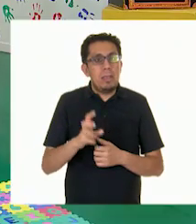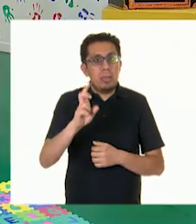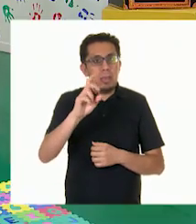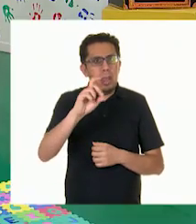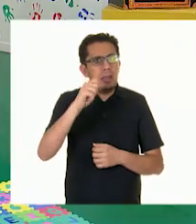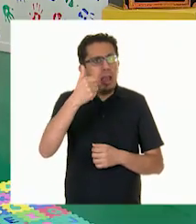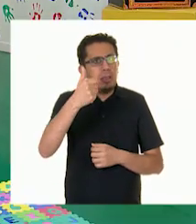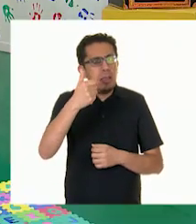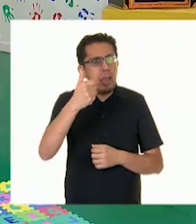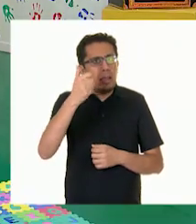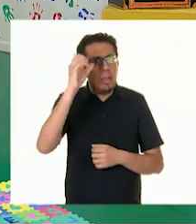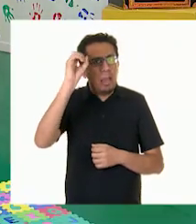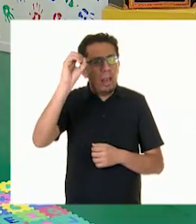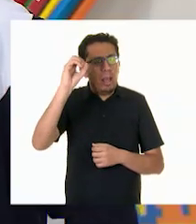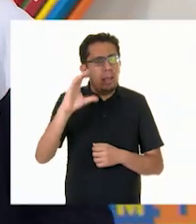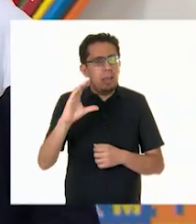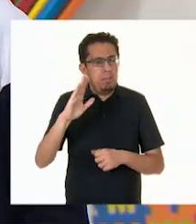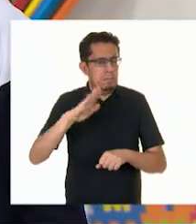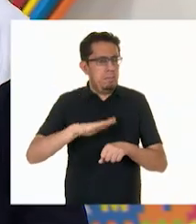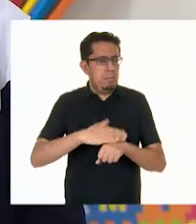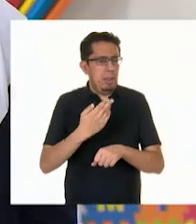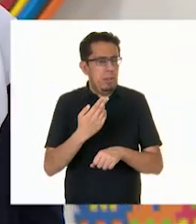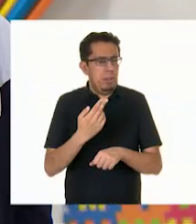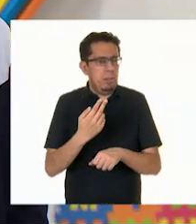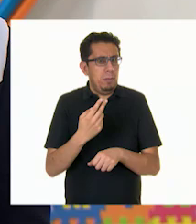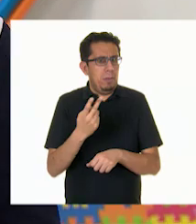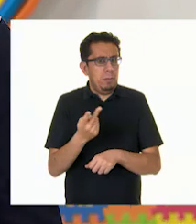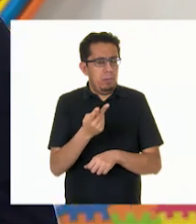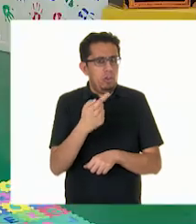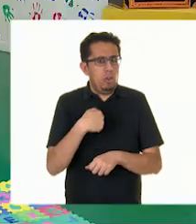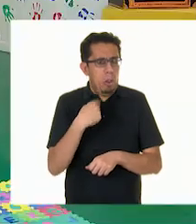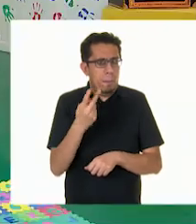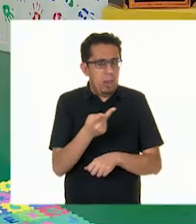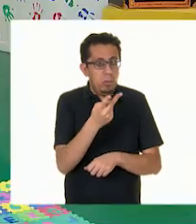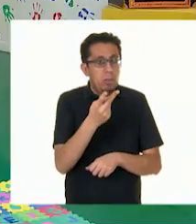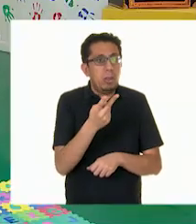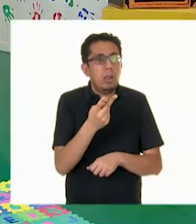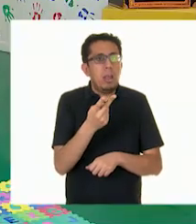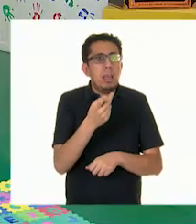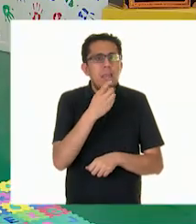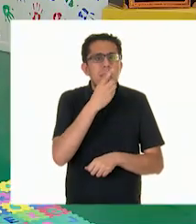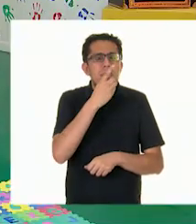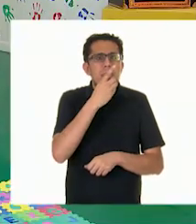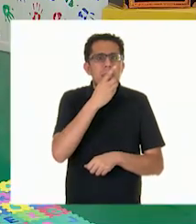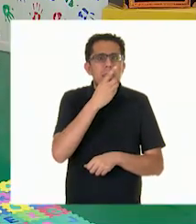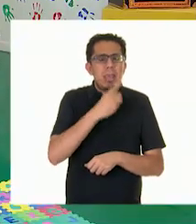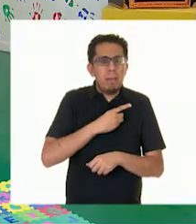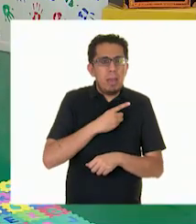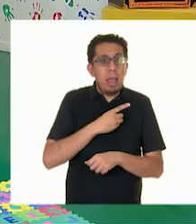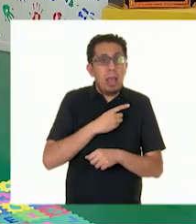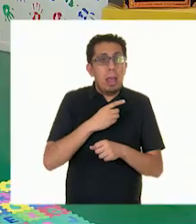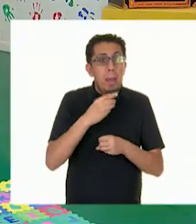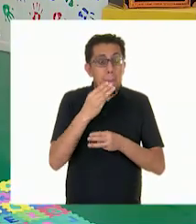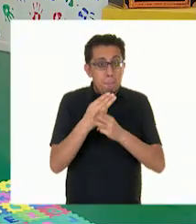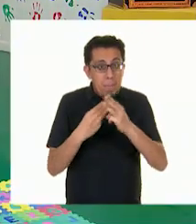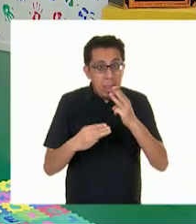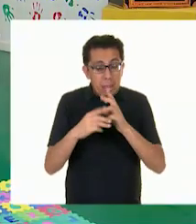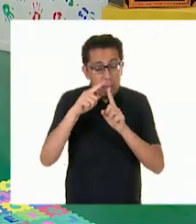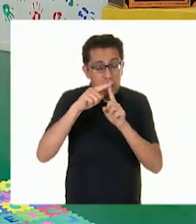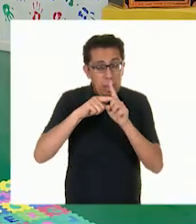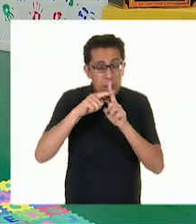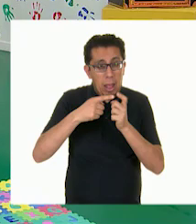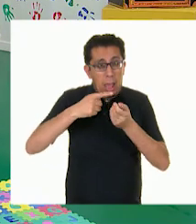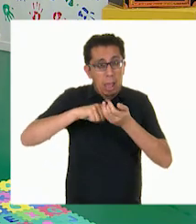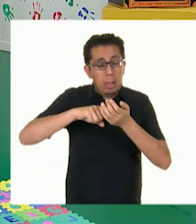36 grados. Pero la pregunta es, dime una desventaja de un termómetro de mercurio.